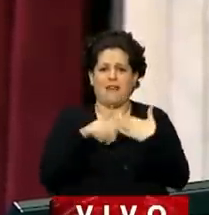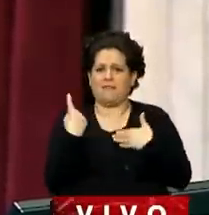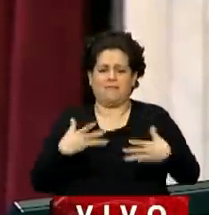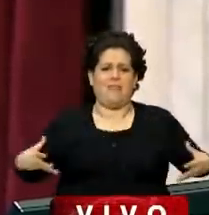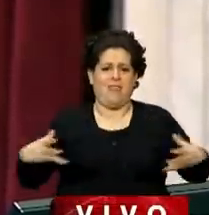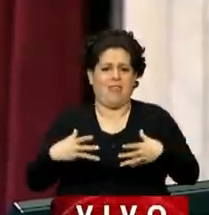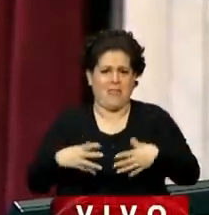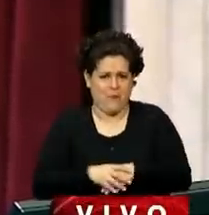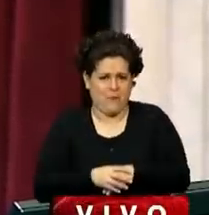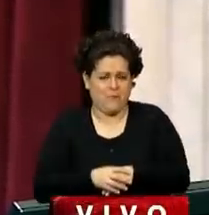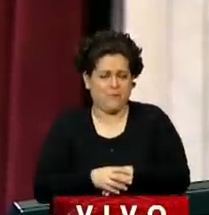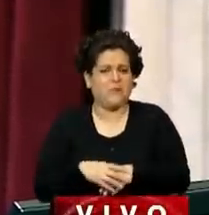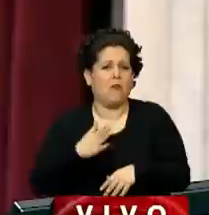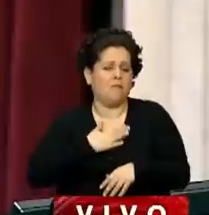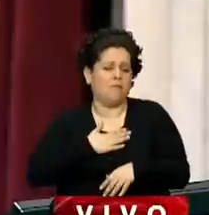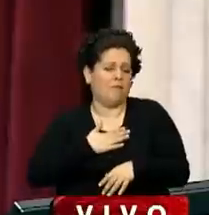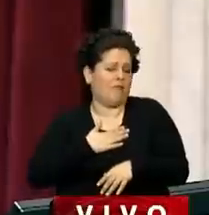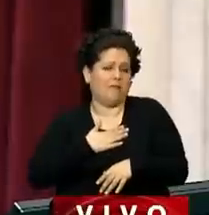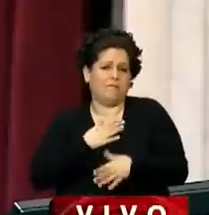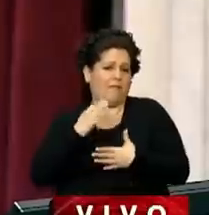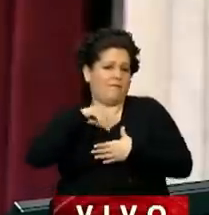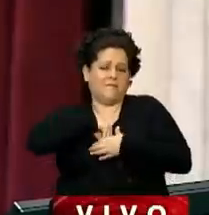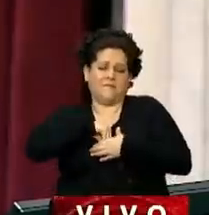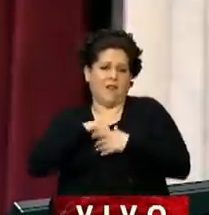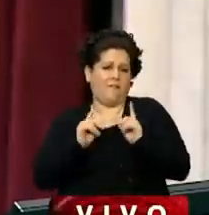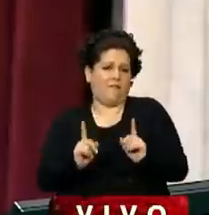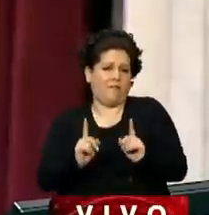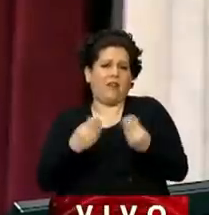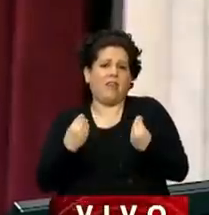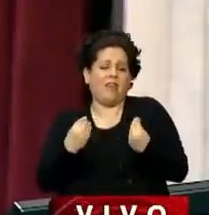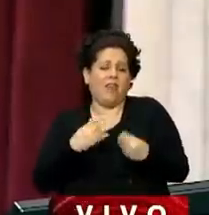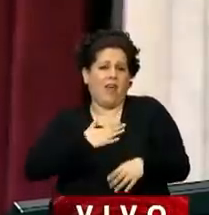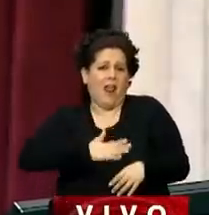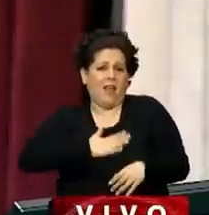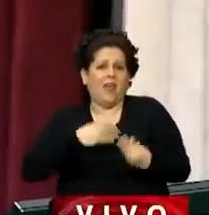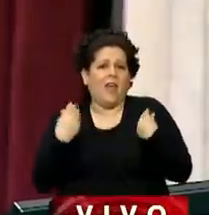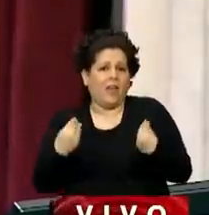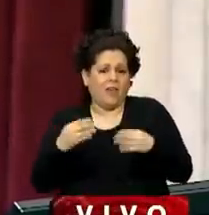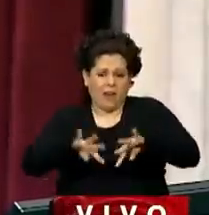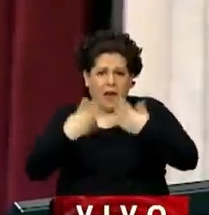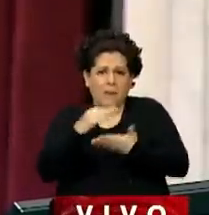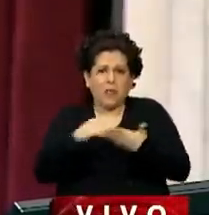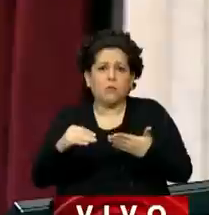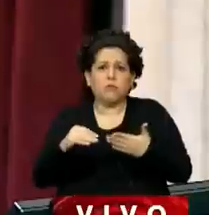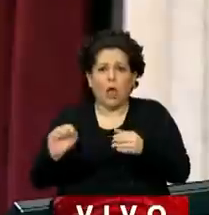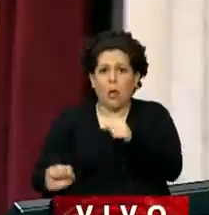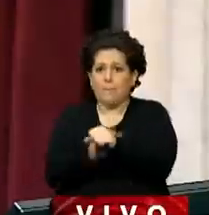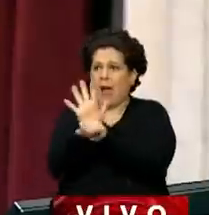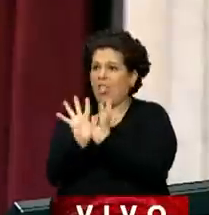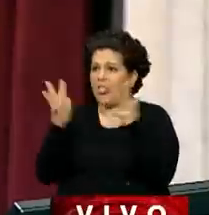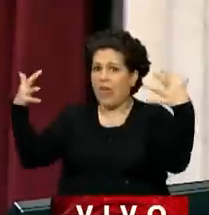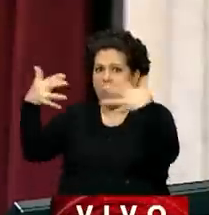Me llevo la alegría de haber podido hecho funcionar a la Cámara en pandemia, de que hayamos podido entre